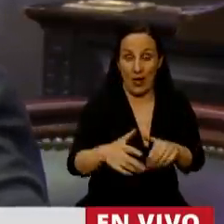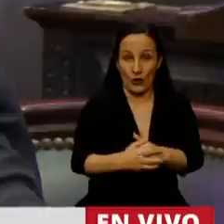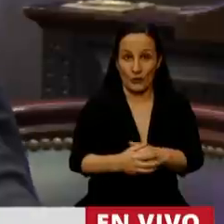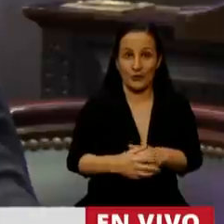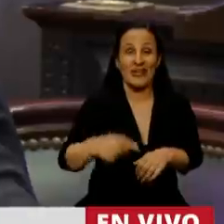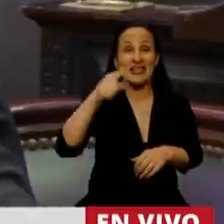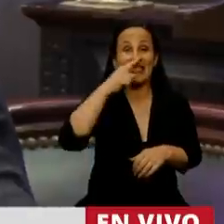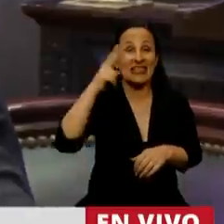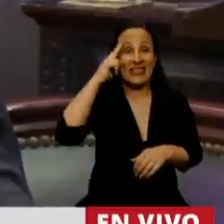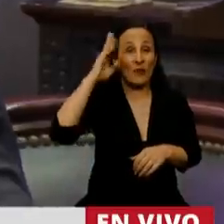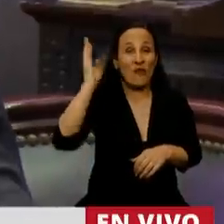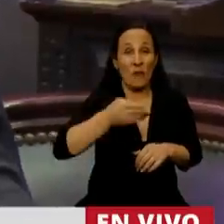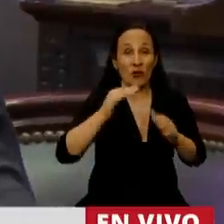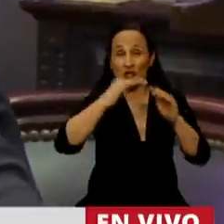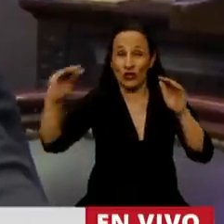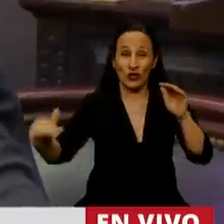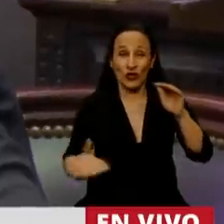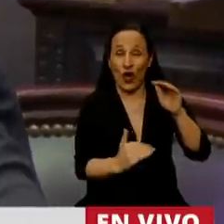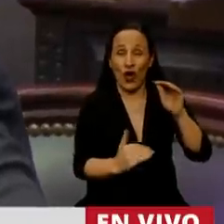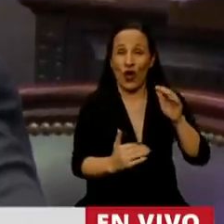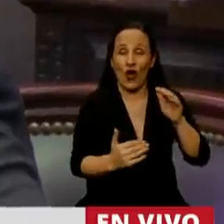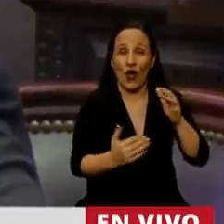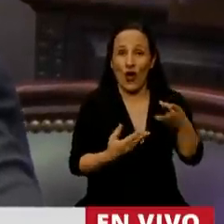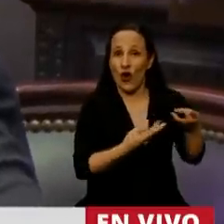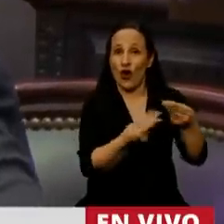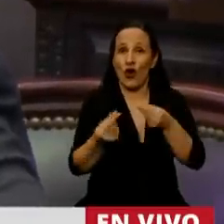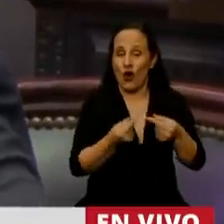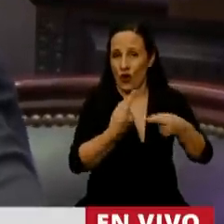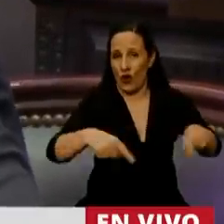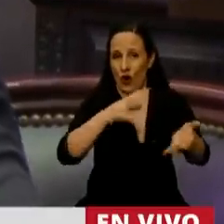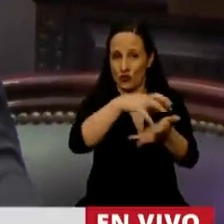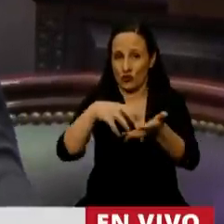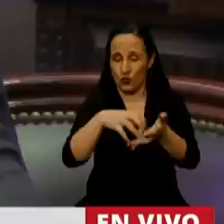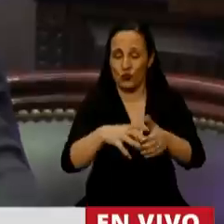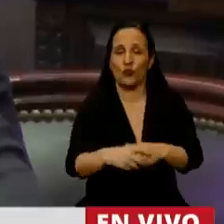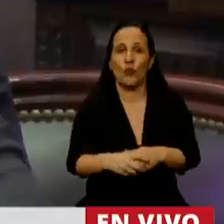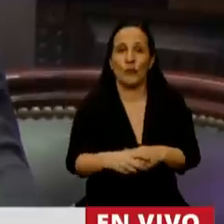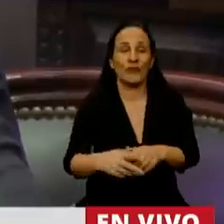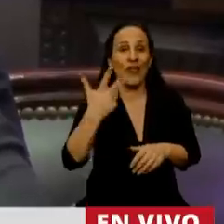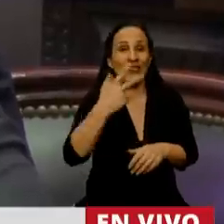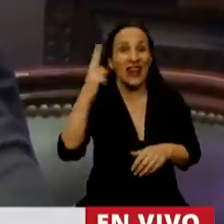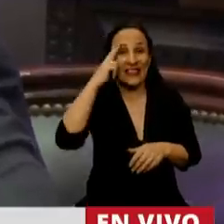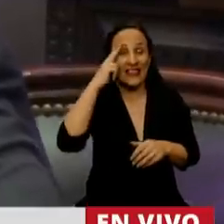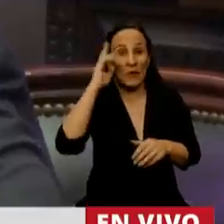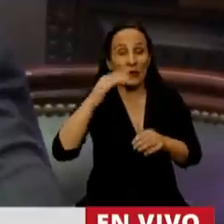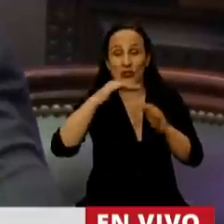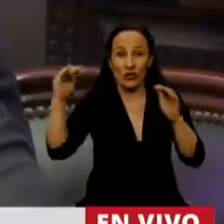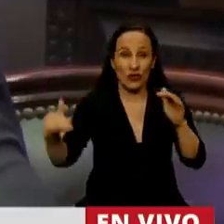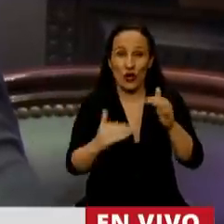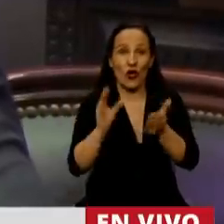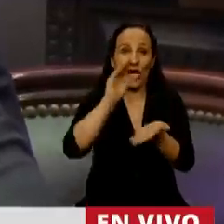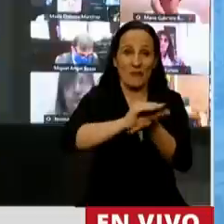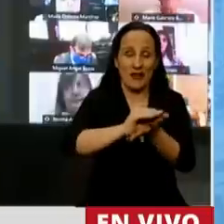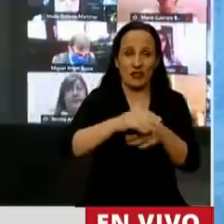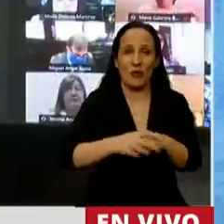79 % abajo en el consumo en los centros de compra 39% abajo en la inversión